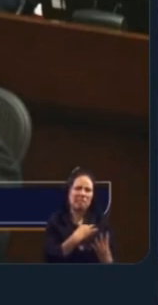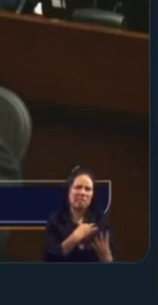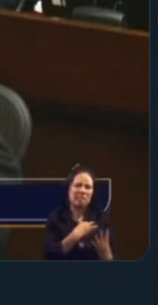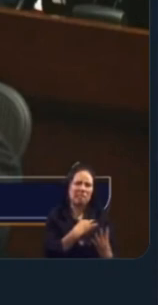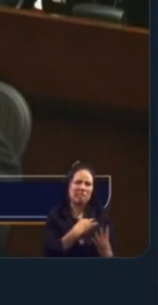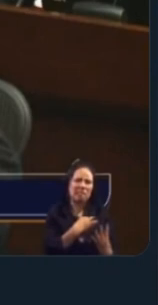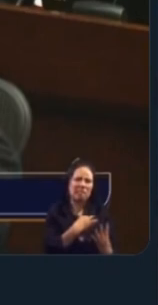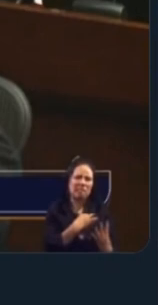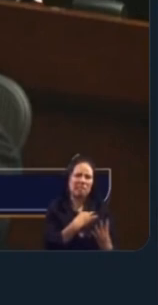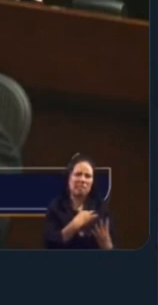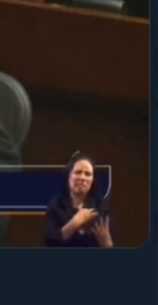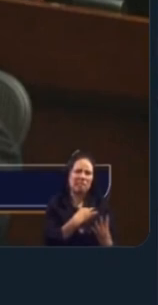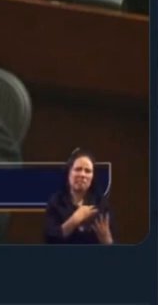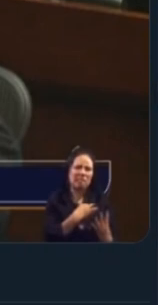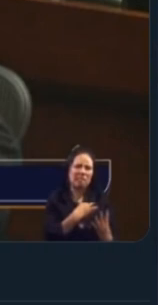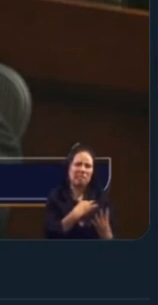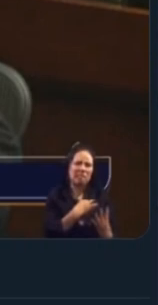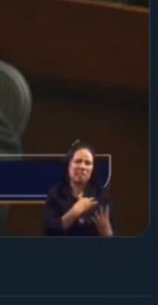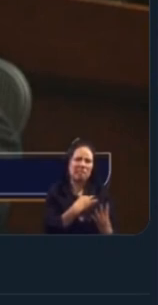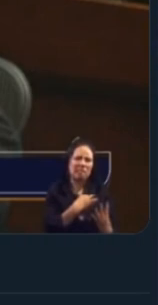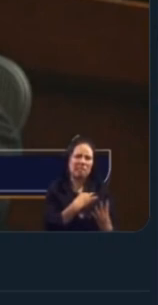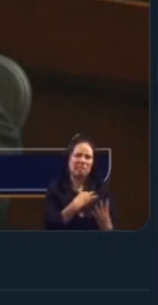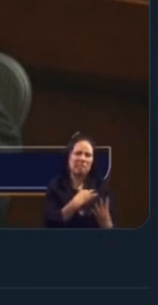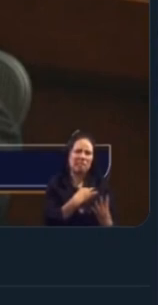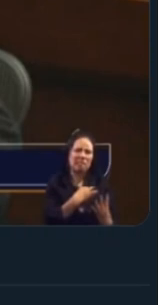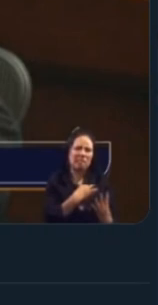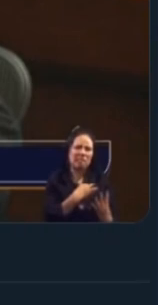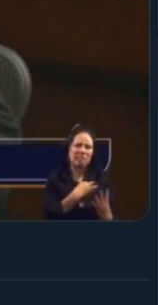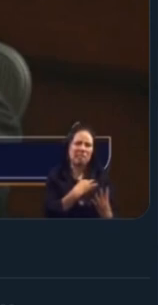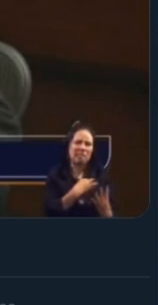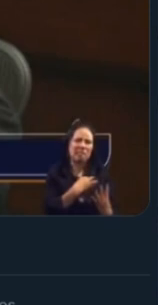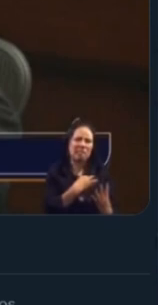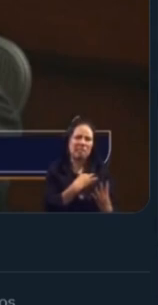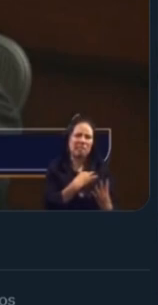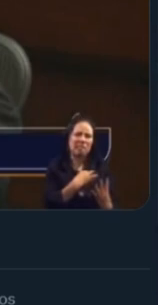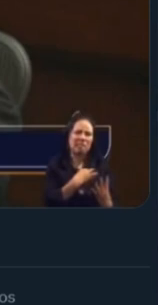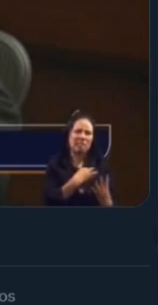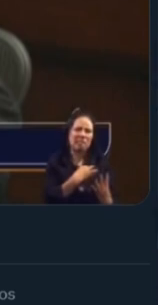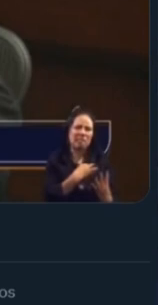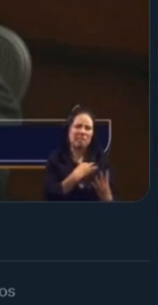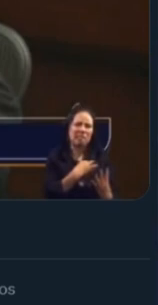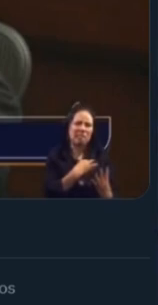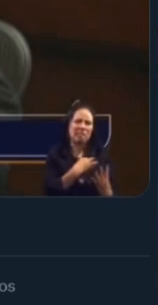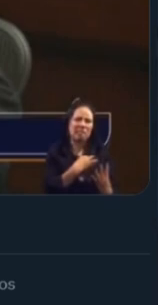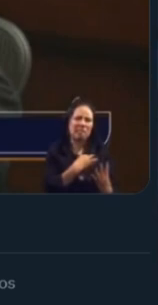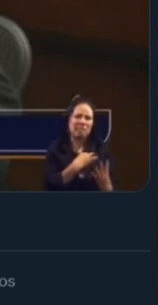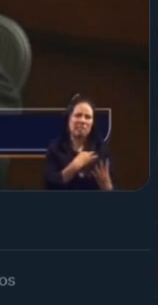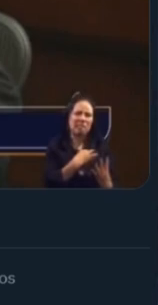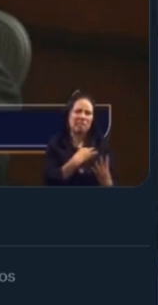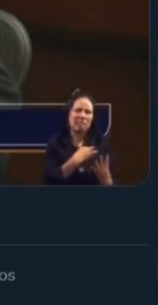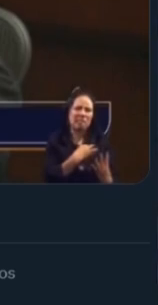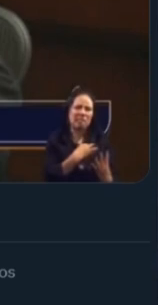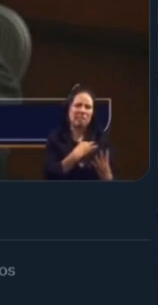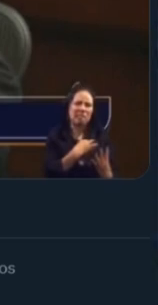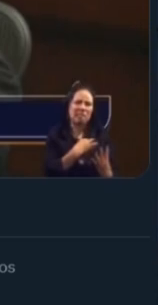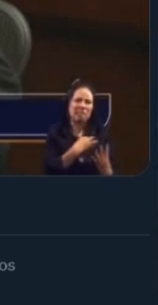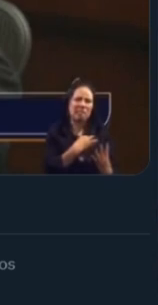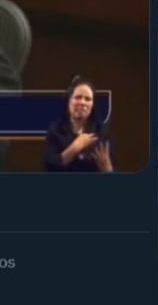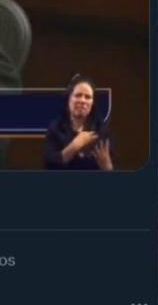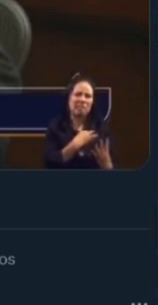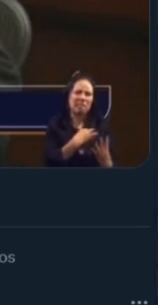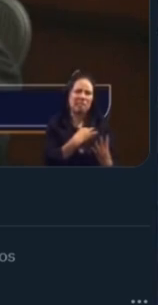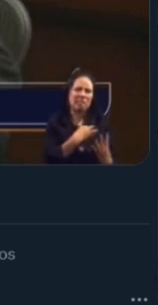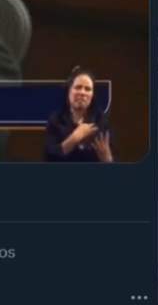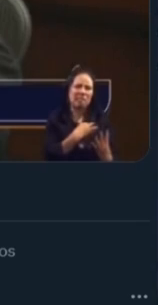o la oferta de recursos económicos abandidos para que dejen de matar demuestran una vez más el afán de este gobierno por pagar